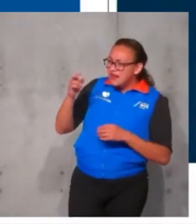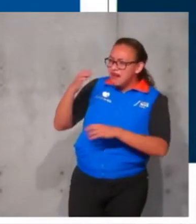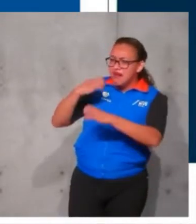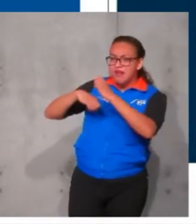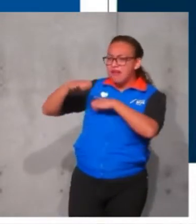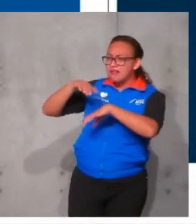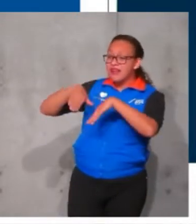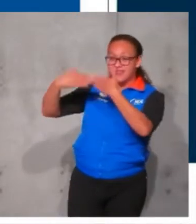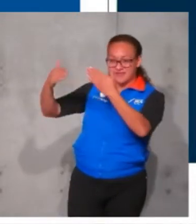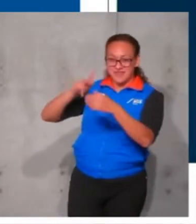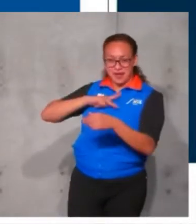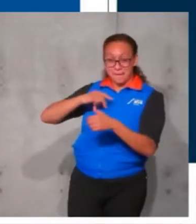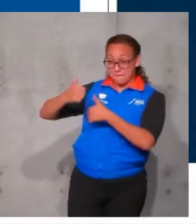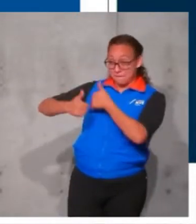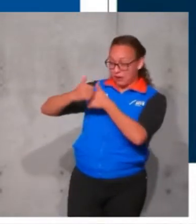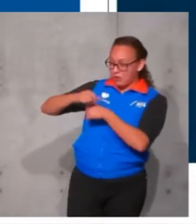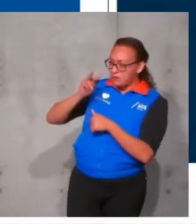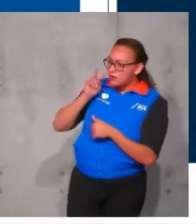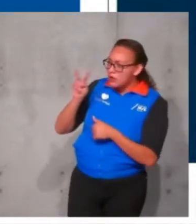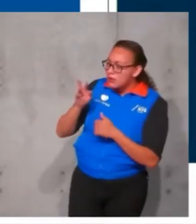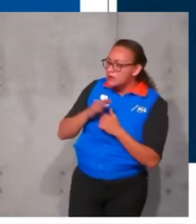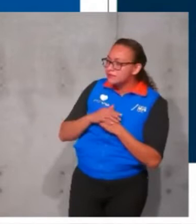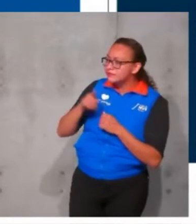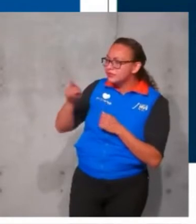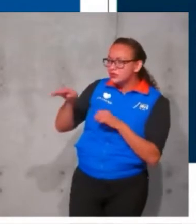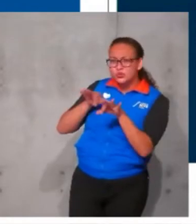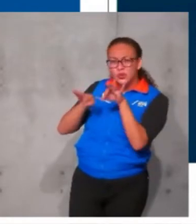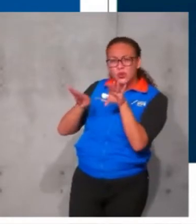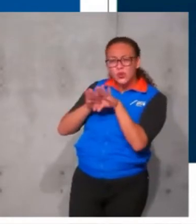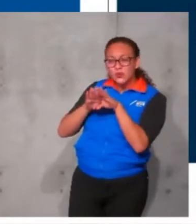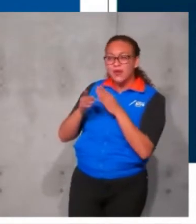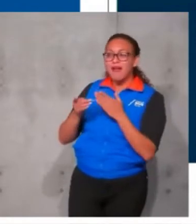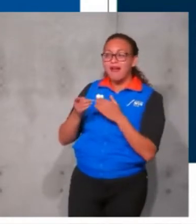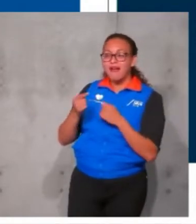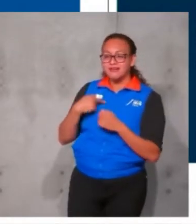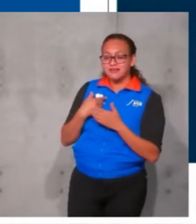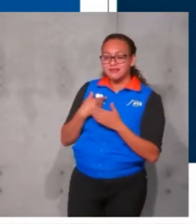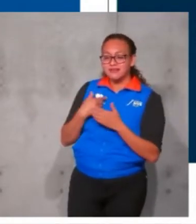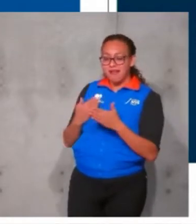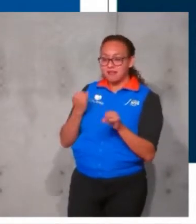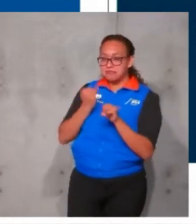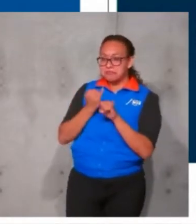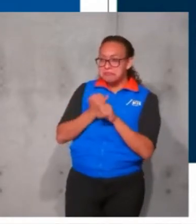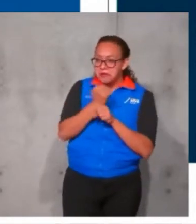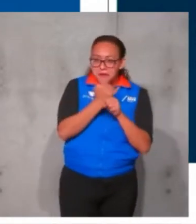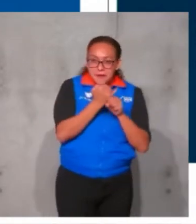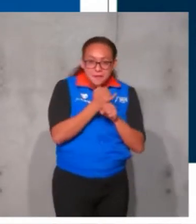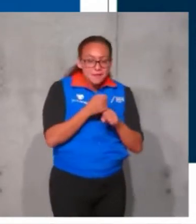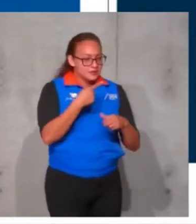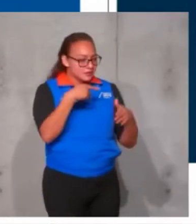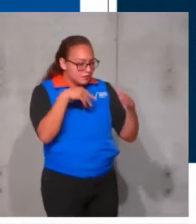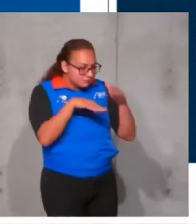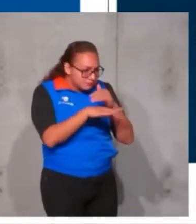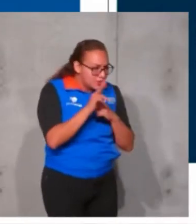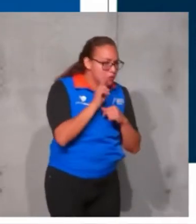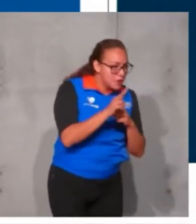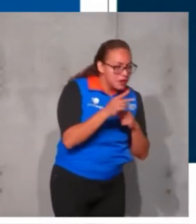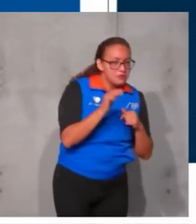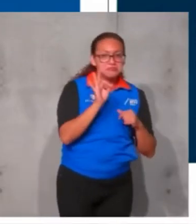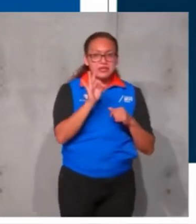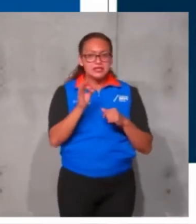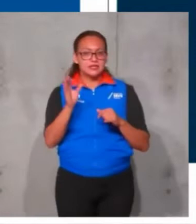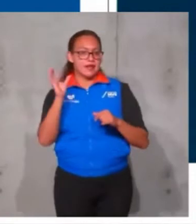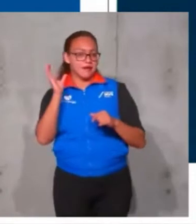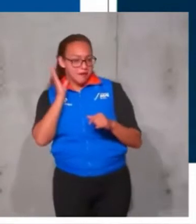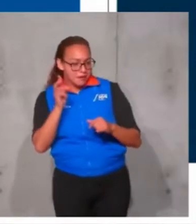web, lo puedo revisar a través de sus informes de sostenibilidad, de sus reportes, puedo buscar en